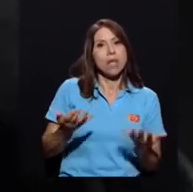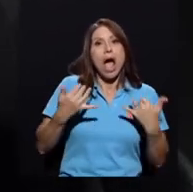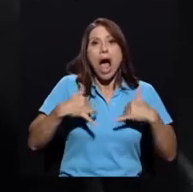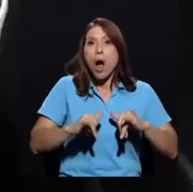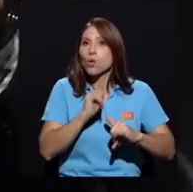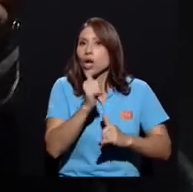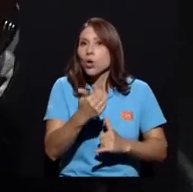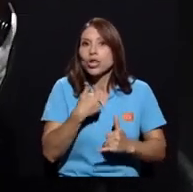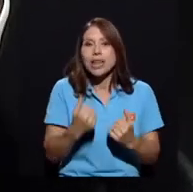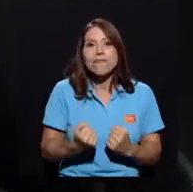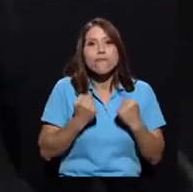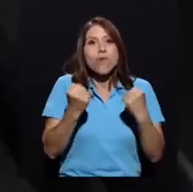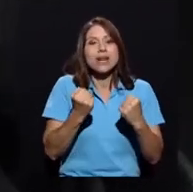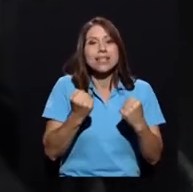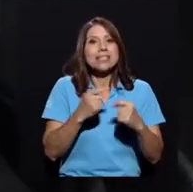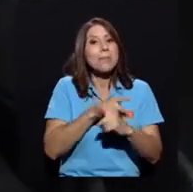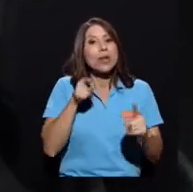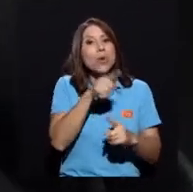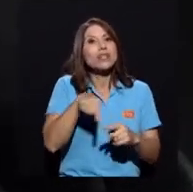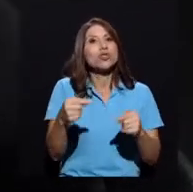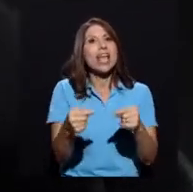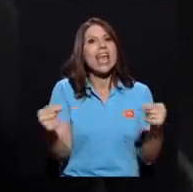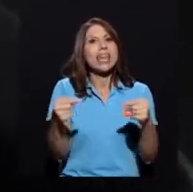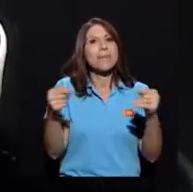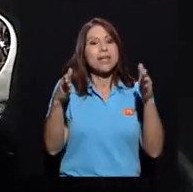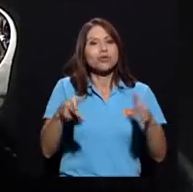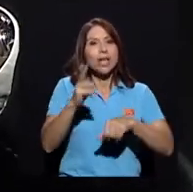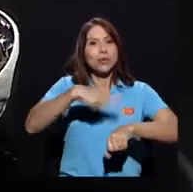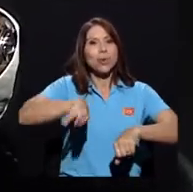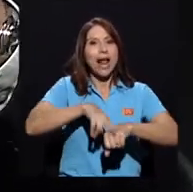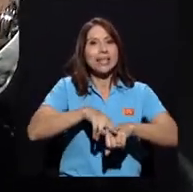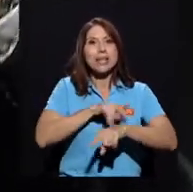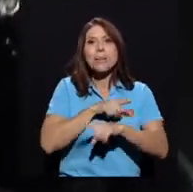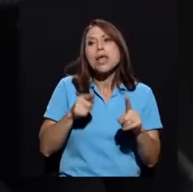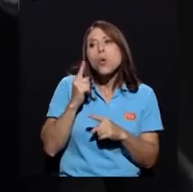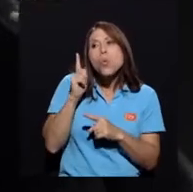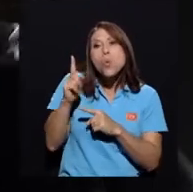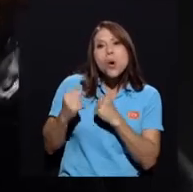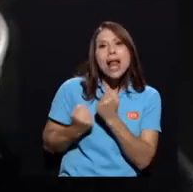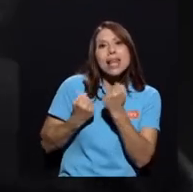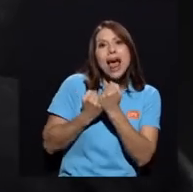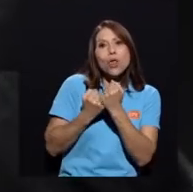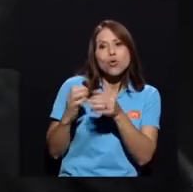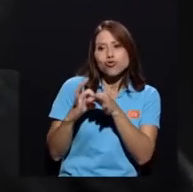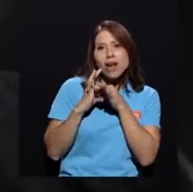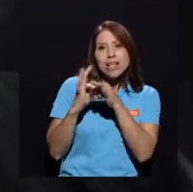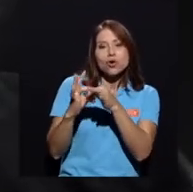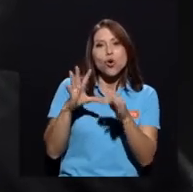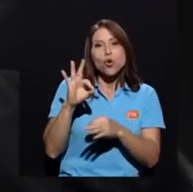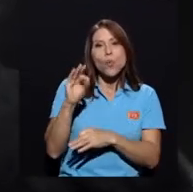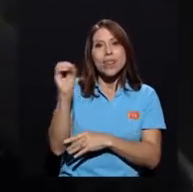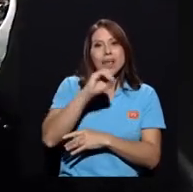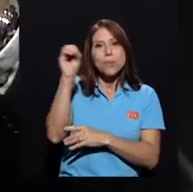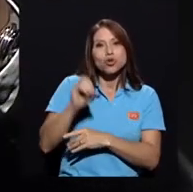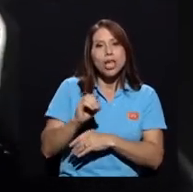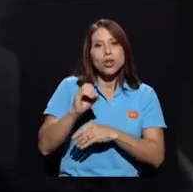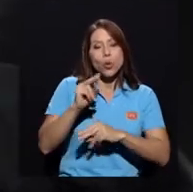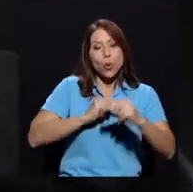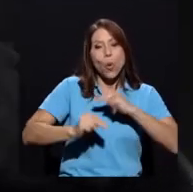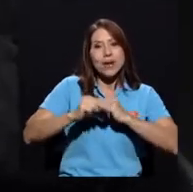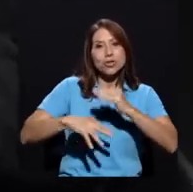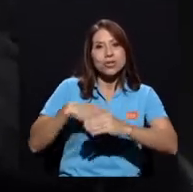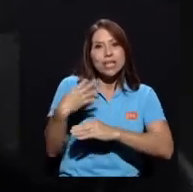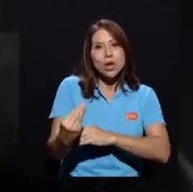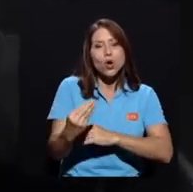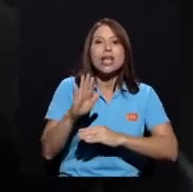ataque, son sus enemigos naturales. Le queda un aliado con el cual tiene una relación de 90% de su comercio exterior y su intercambio